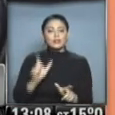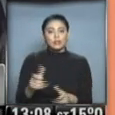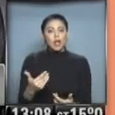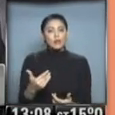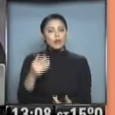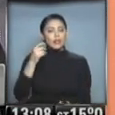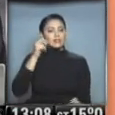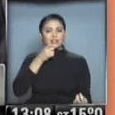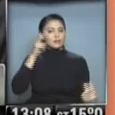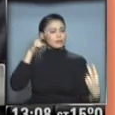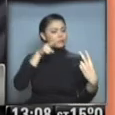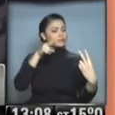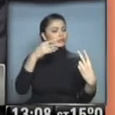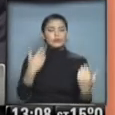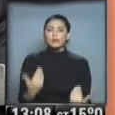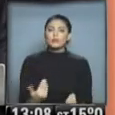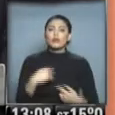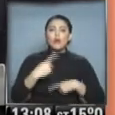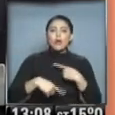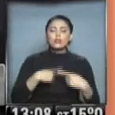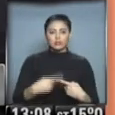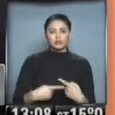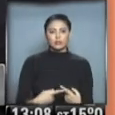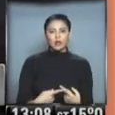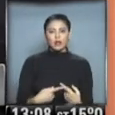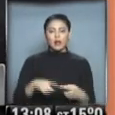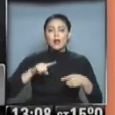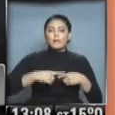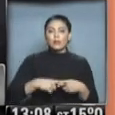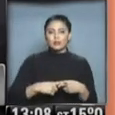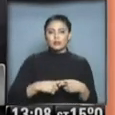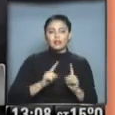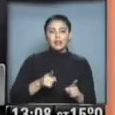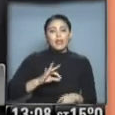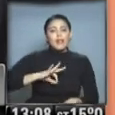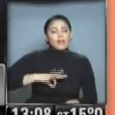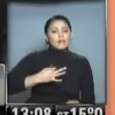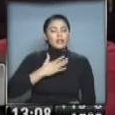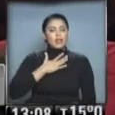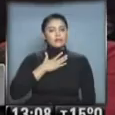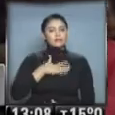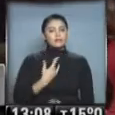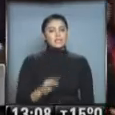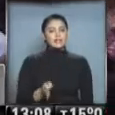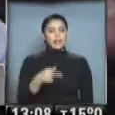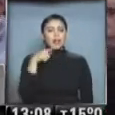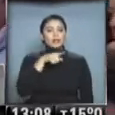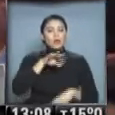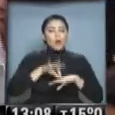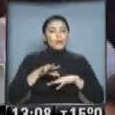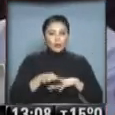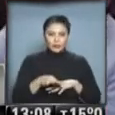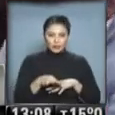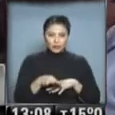pueda mirar a los ojos y podamos seguir transitando la vida política pero la vida afectiva ver como tu compromiso en este